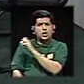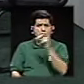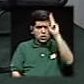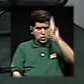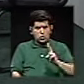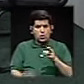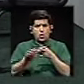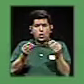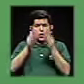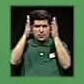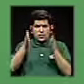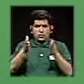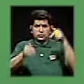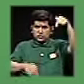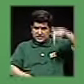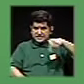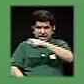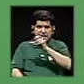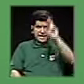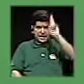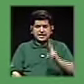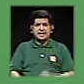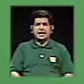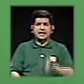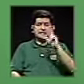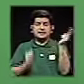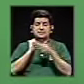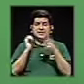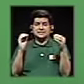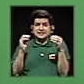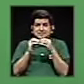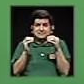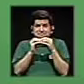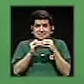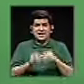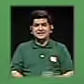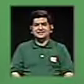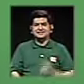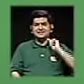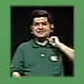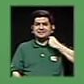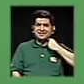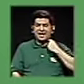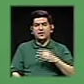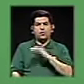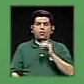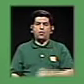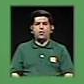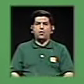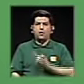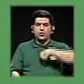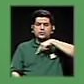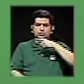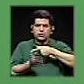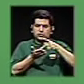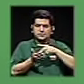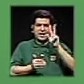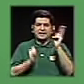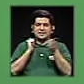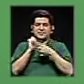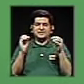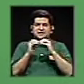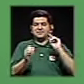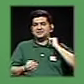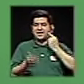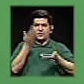o los productores costarricenses producen tres veces más caro o bueno o tendríamos que comprarle a los productores costarricenses tres veces más caros que por